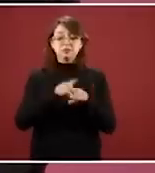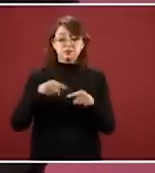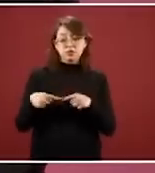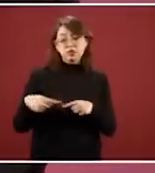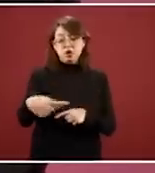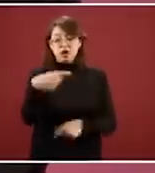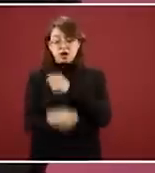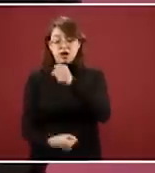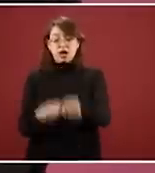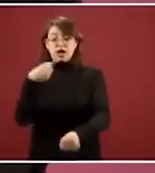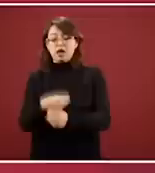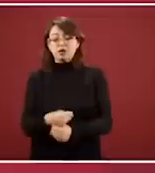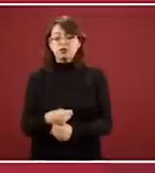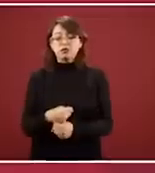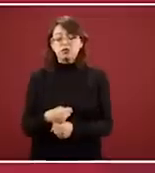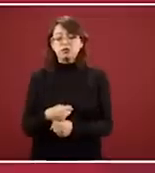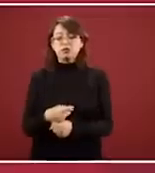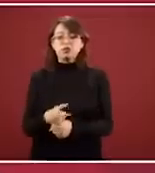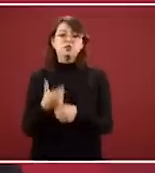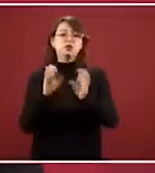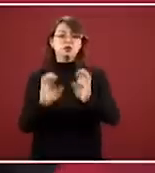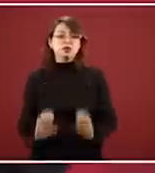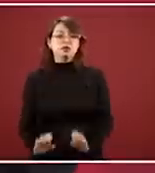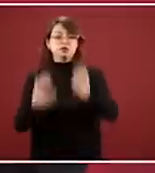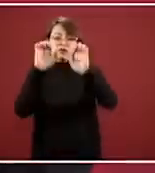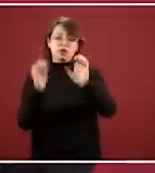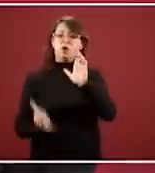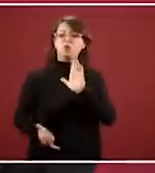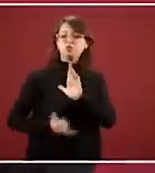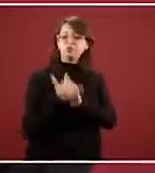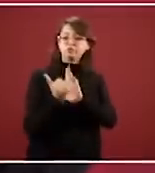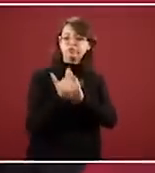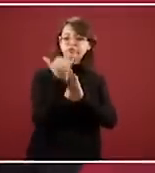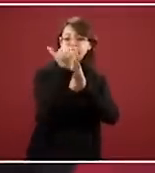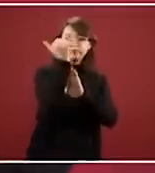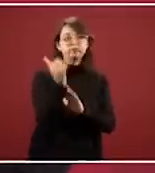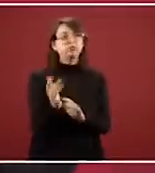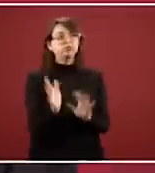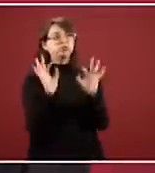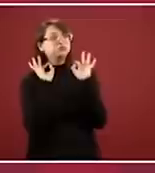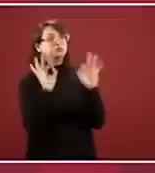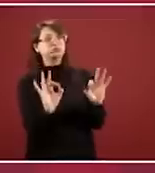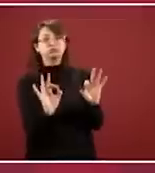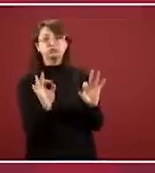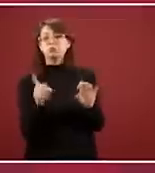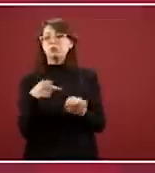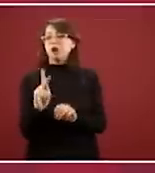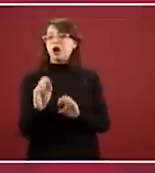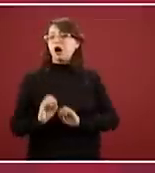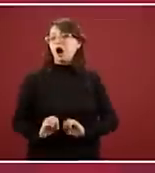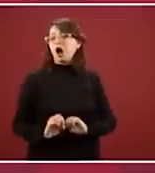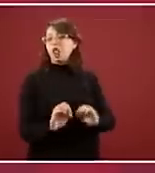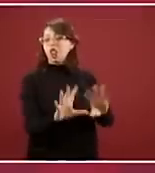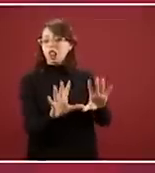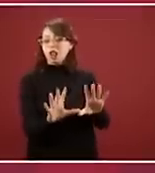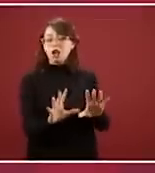el equipamiento de edificios que fueron construidos y fueron abandonados, pero ya se están